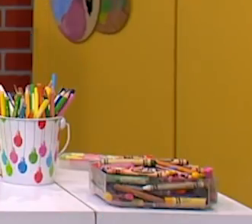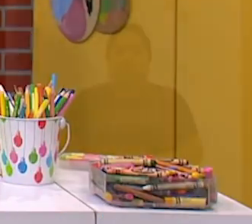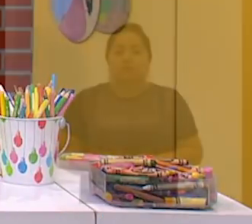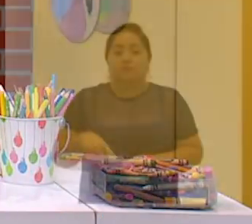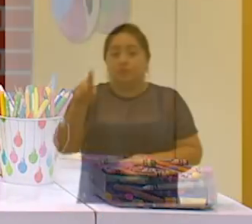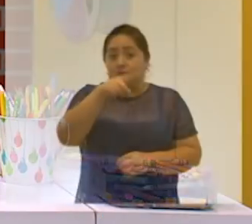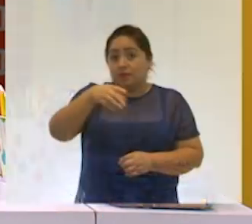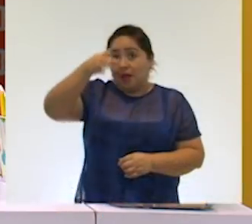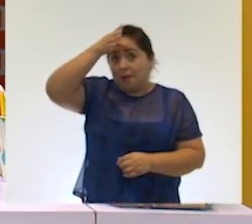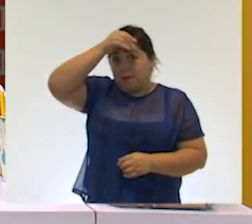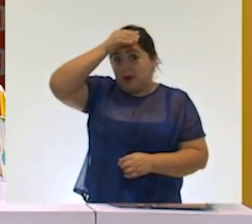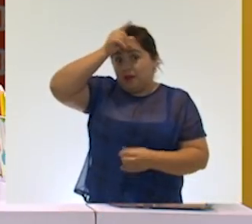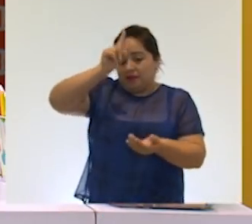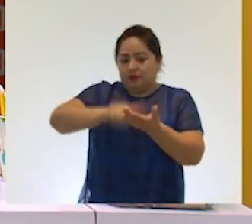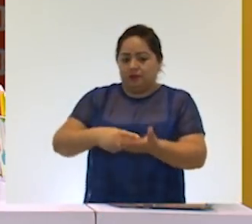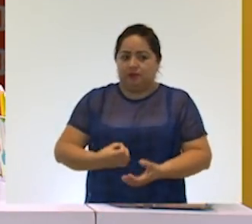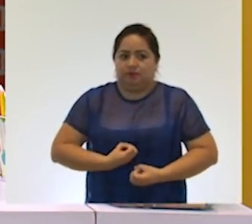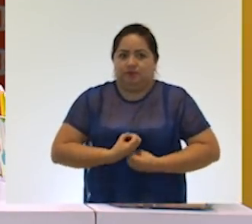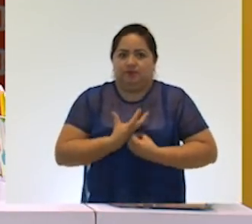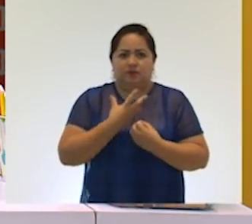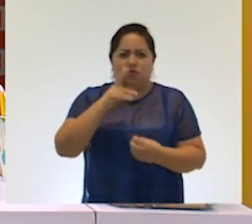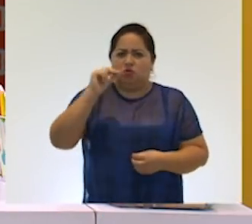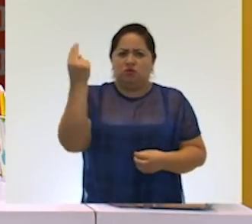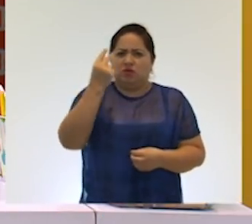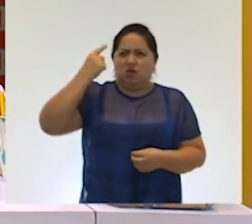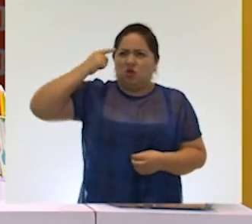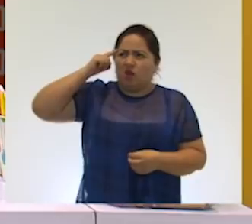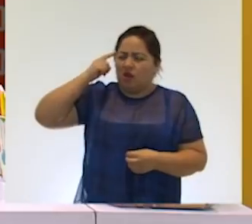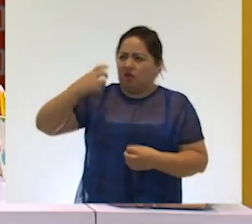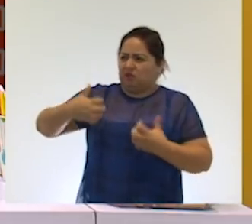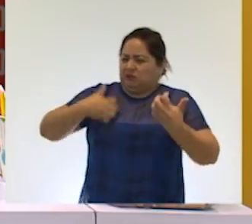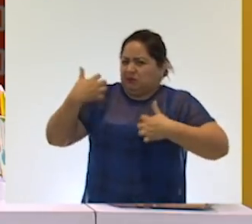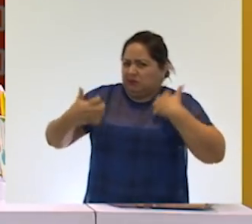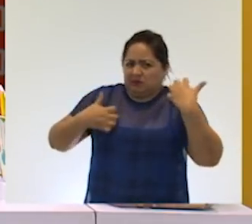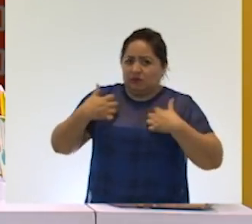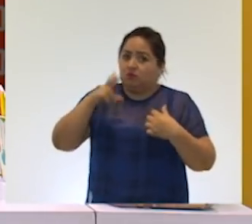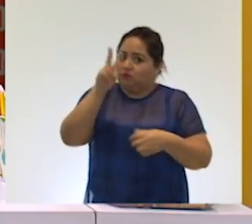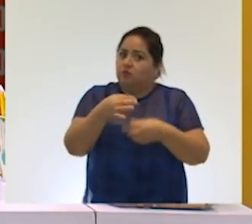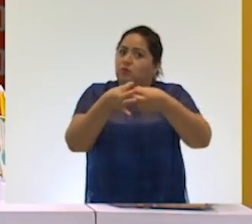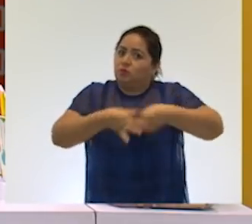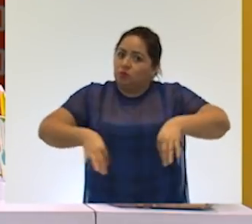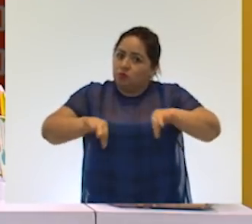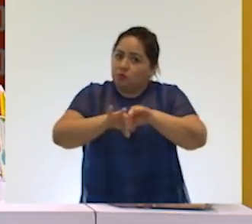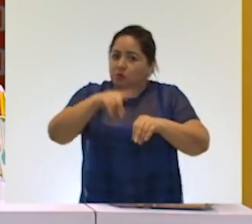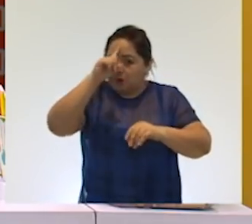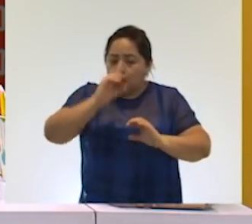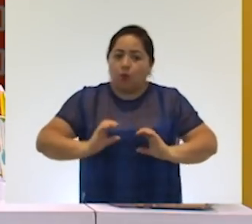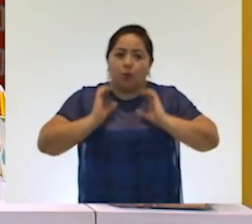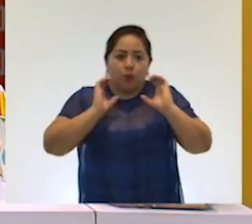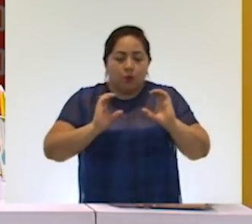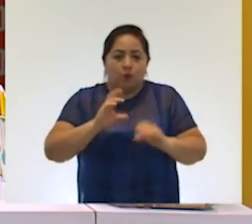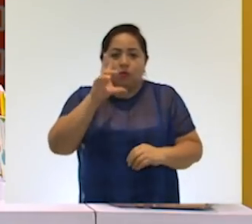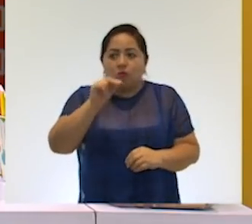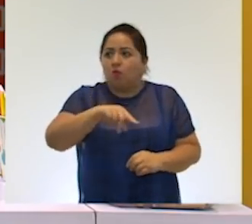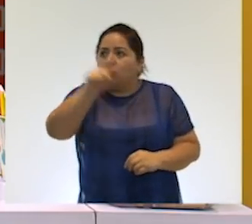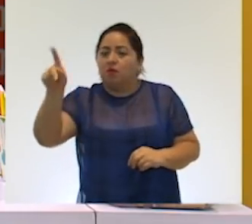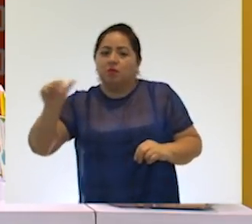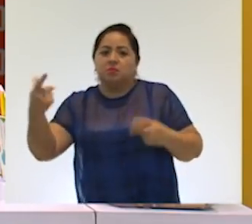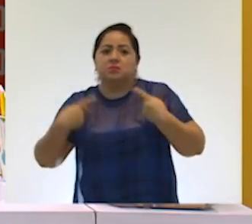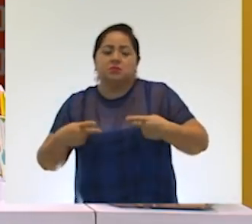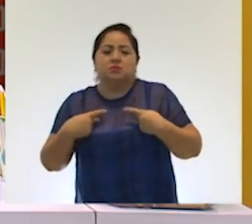Aprender a expresar el malestar que sentimos sin gritos, berrinches ni violencia es importante para no dañarnos y no afectar a los